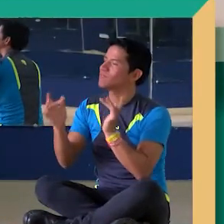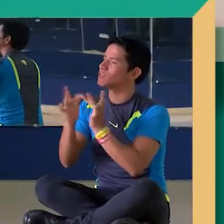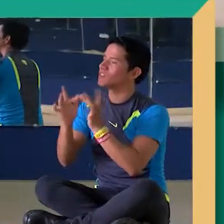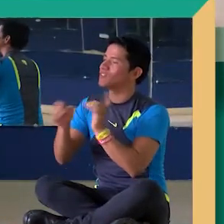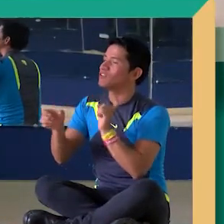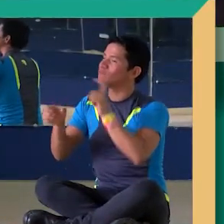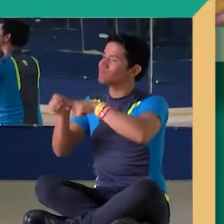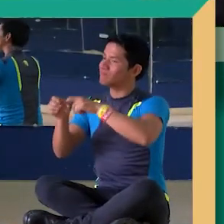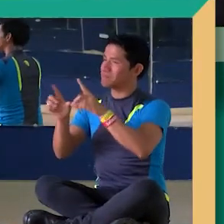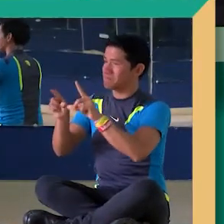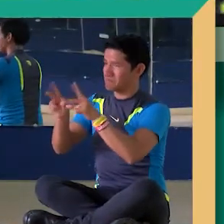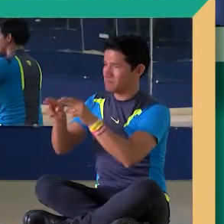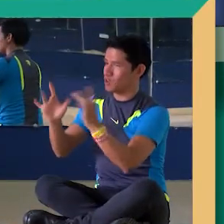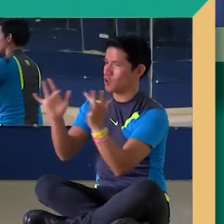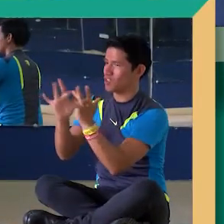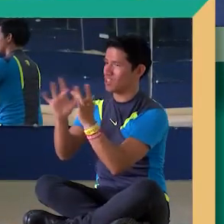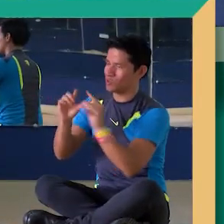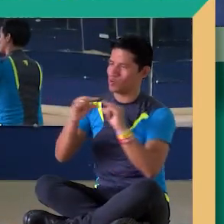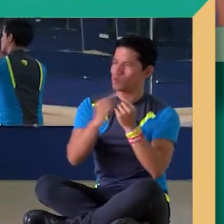Tenemos un grupo de baile.